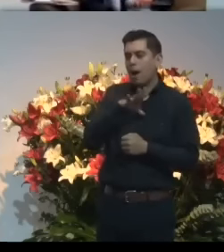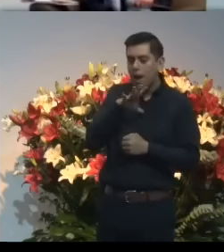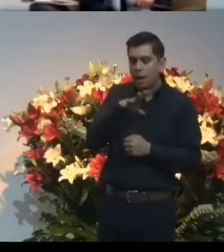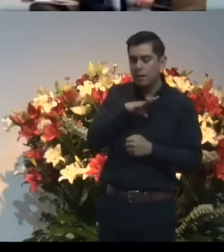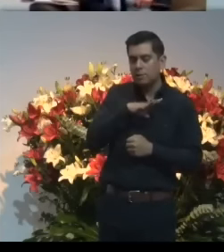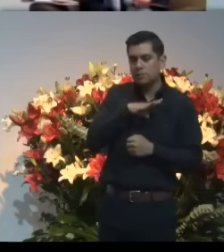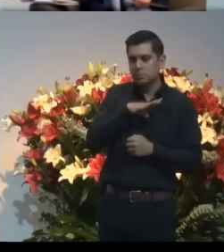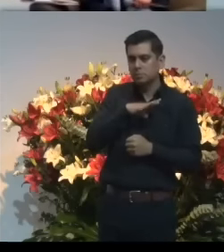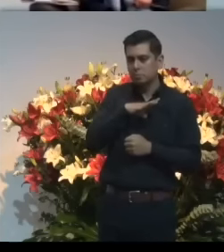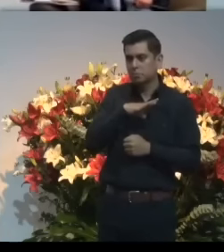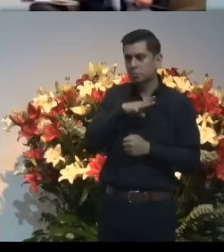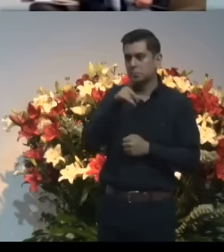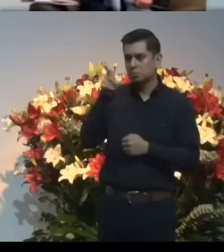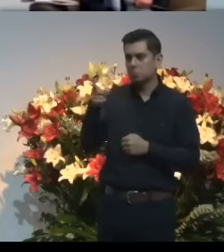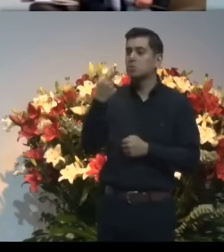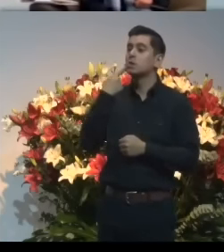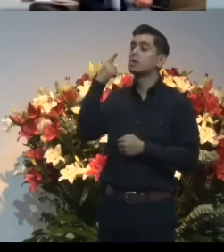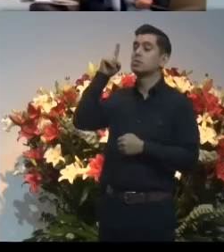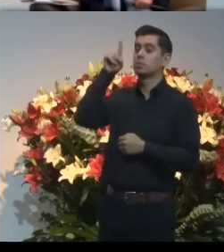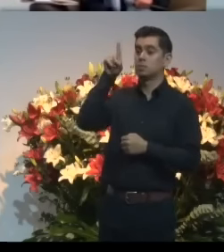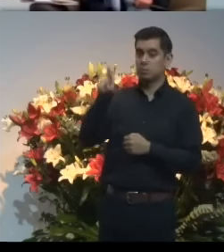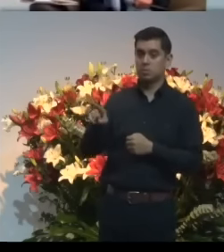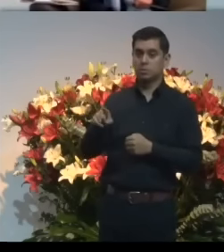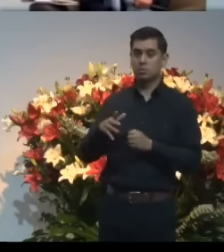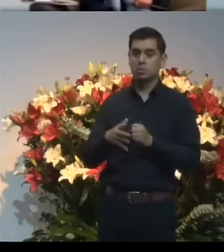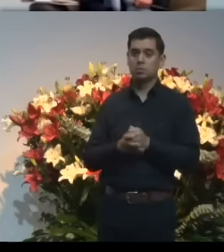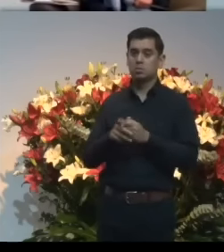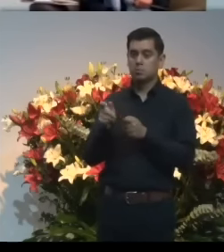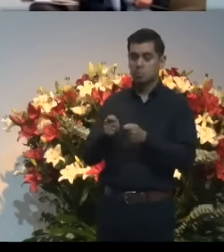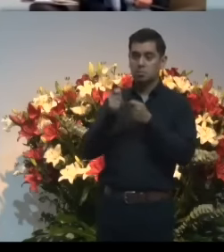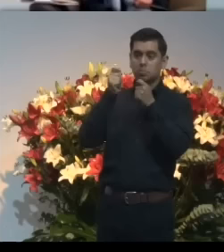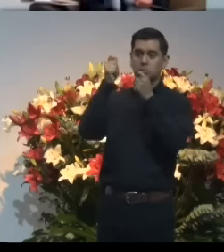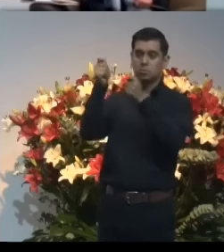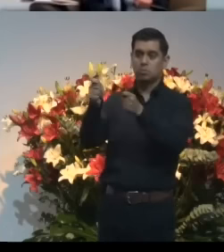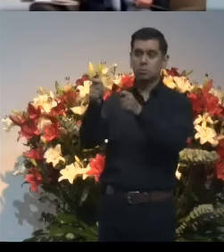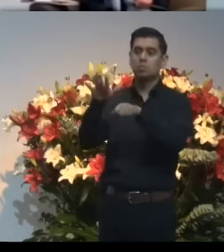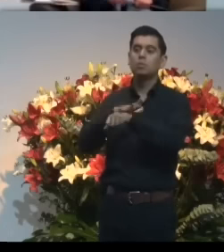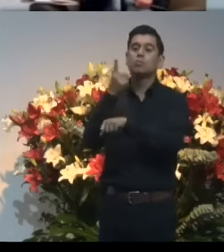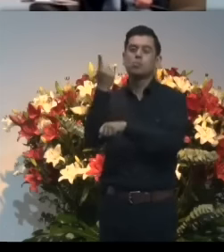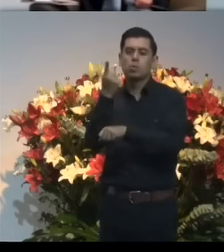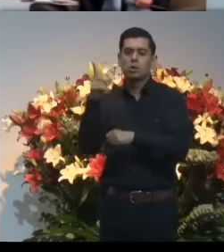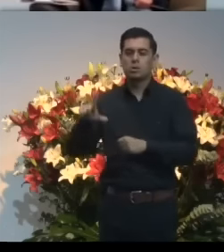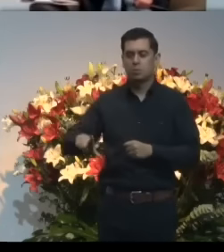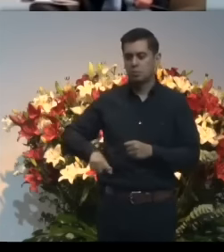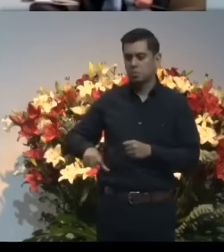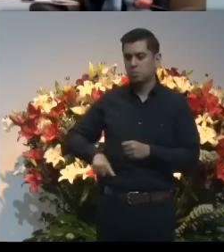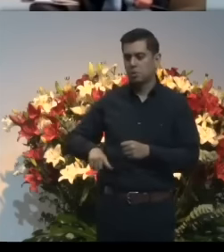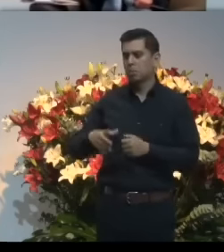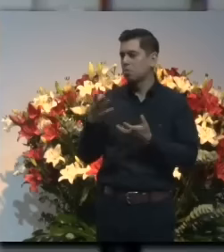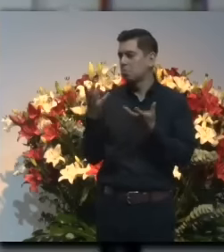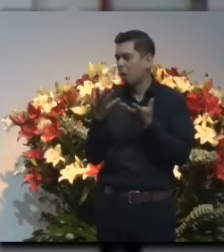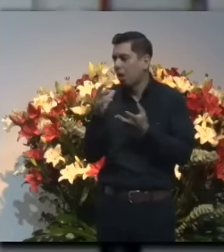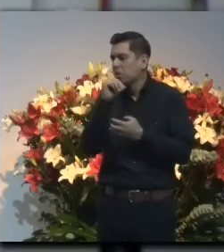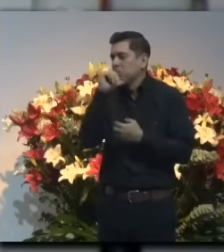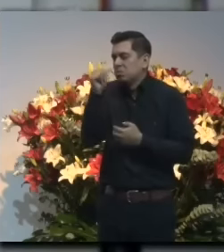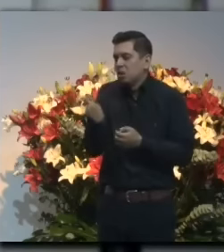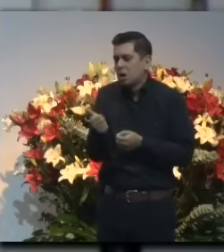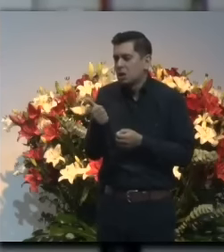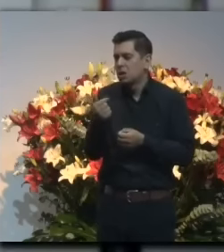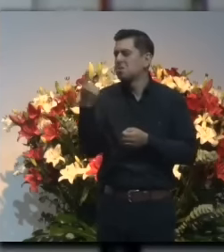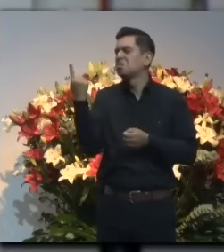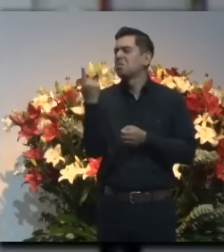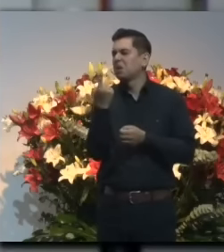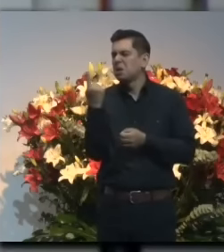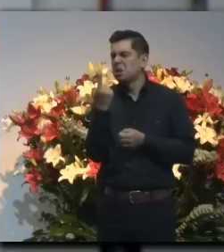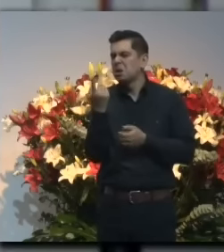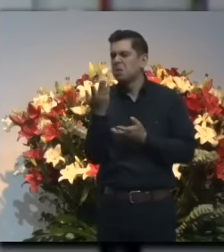alguna acusación concreta con Moreira, ¿por qué el gobierno no actúa? O sea, si hay algo, o sea, ¿qué le impide al